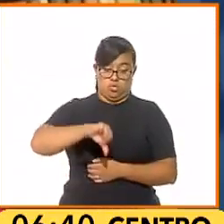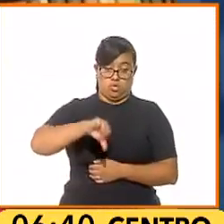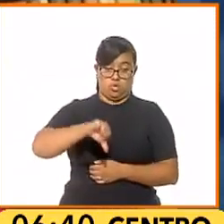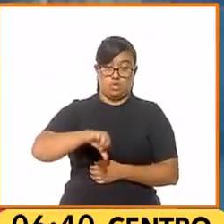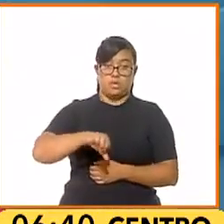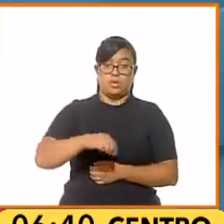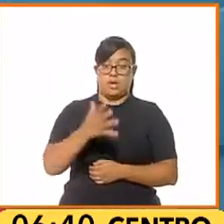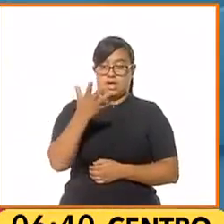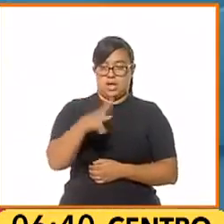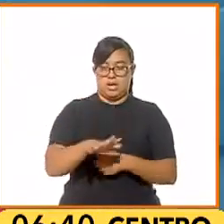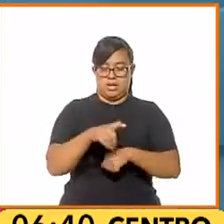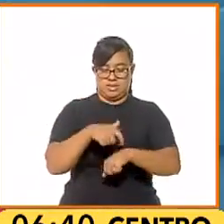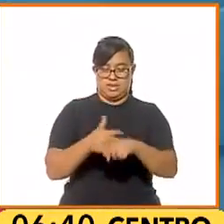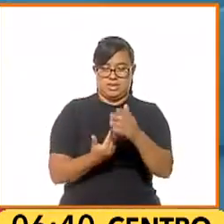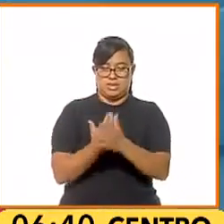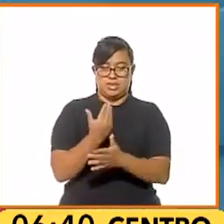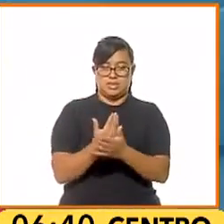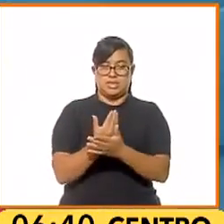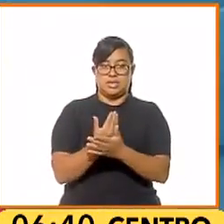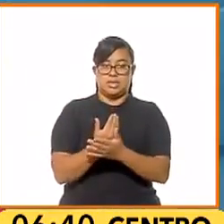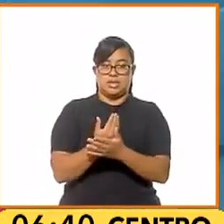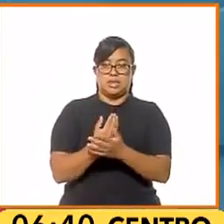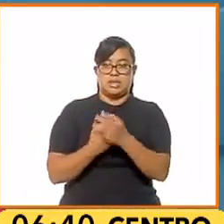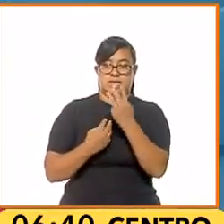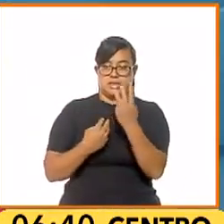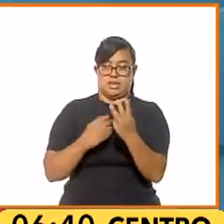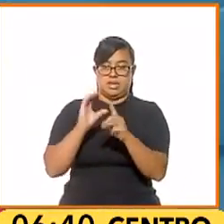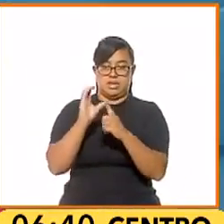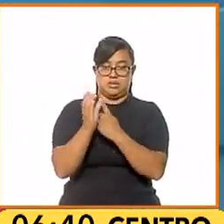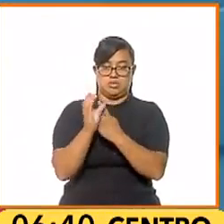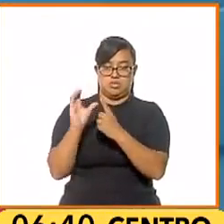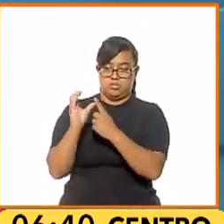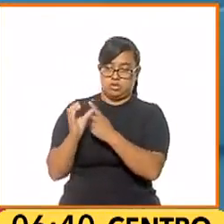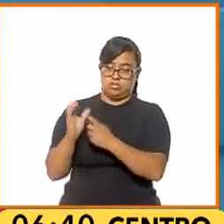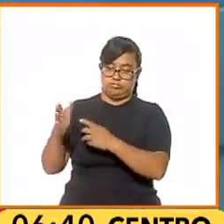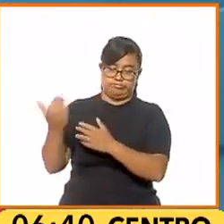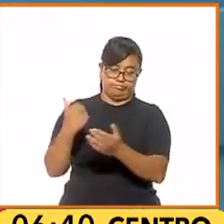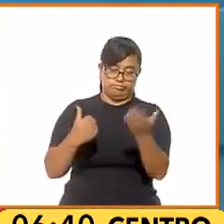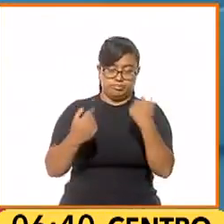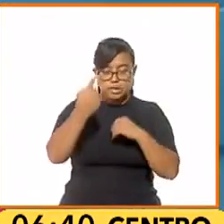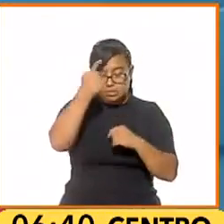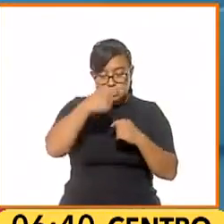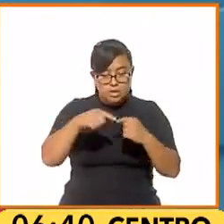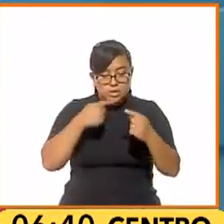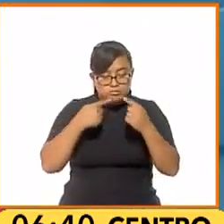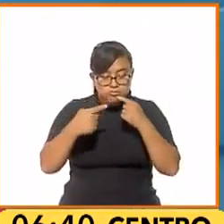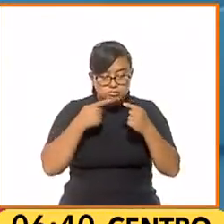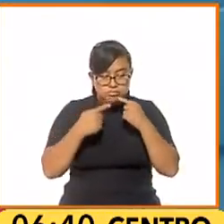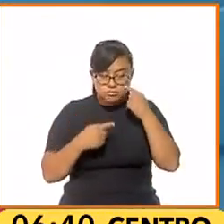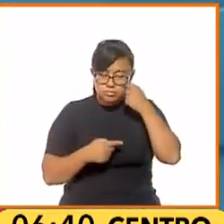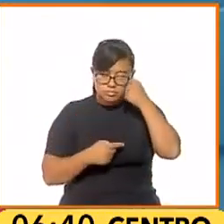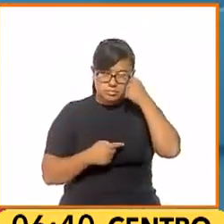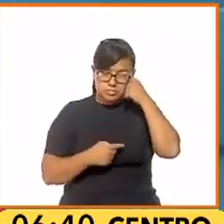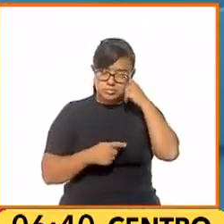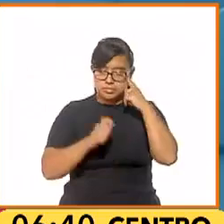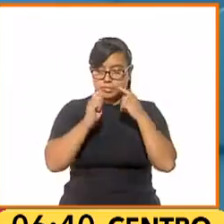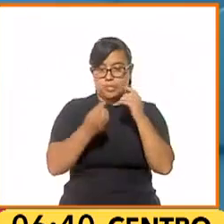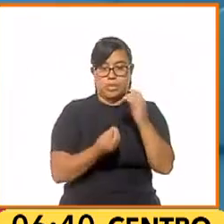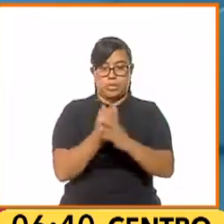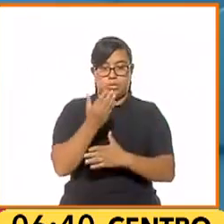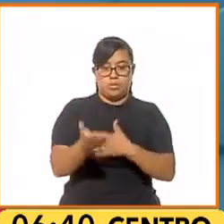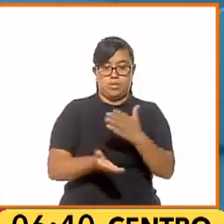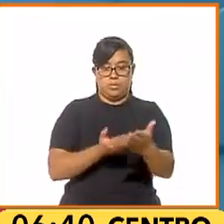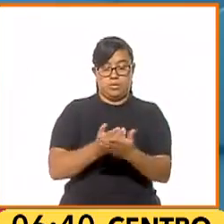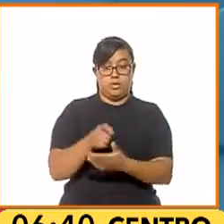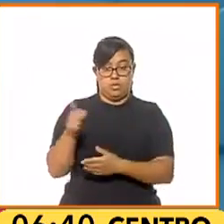10 de la mañana están citadas las 3 comisiones ahí en el Senado para pues dictaminar ya esta iniciativa. Ahí estará, senador.